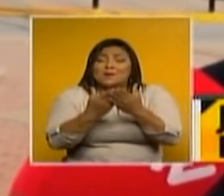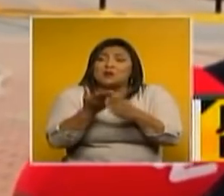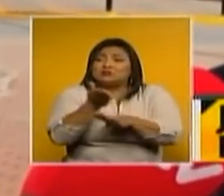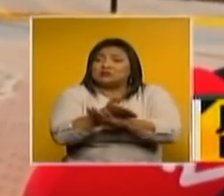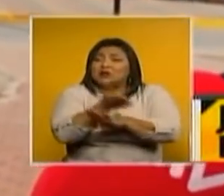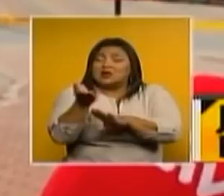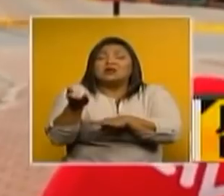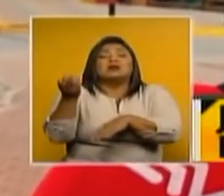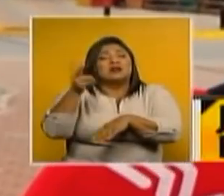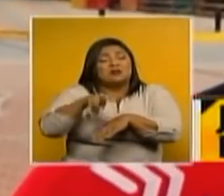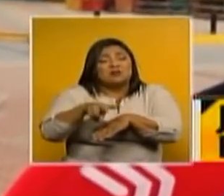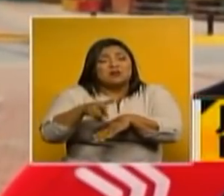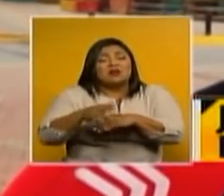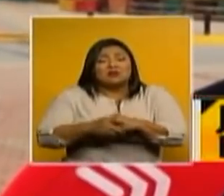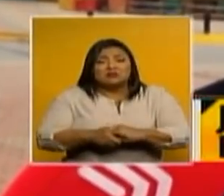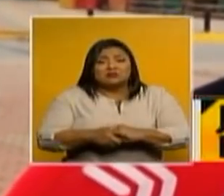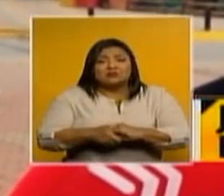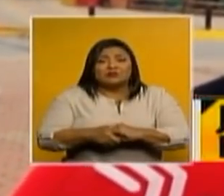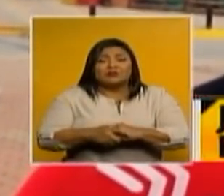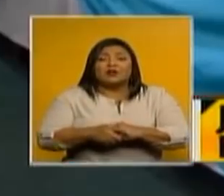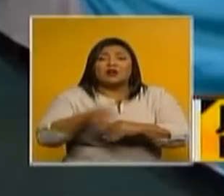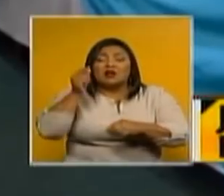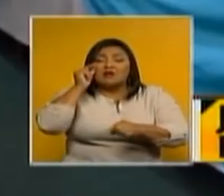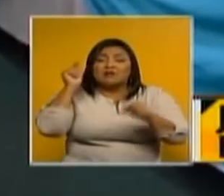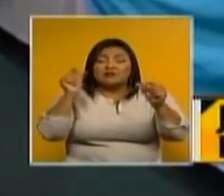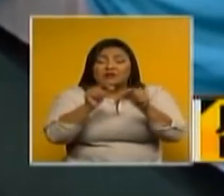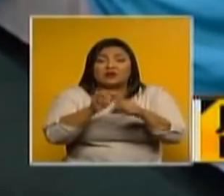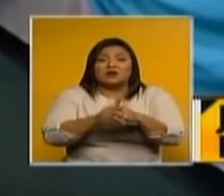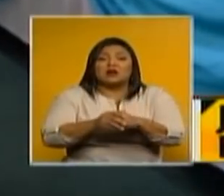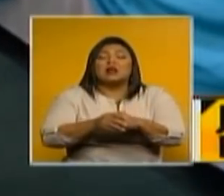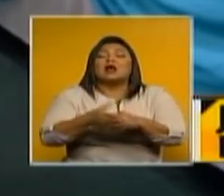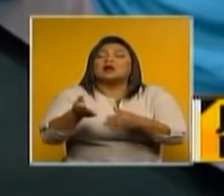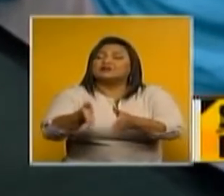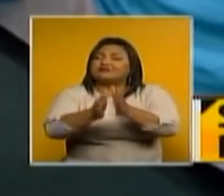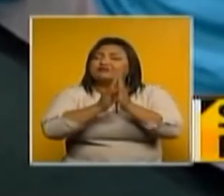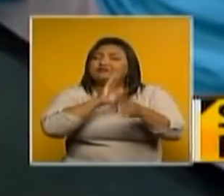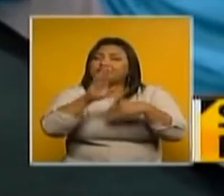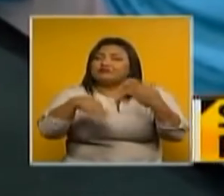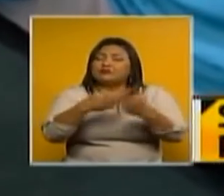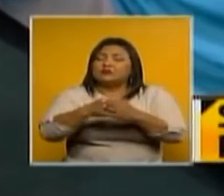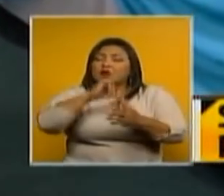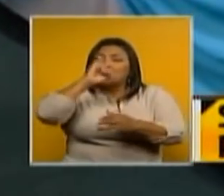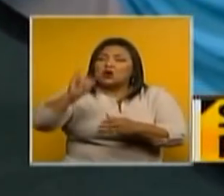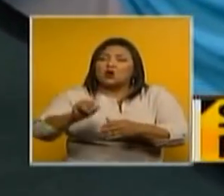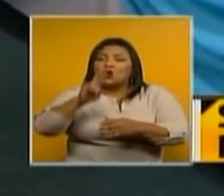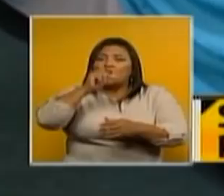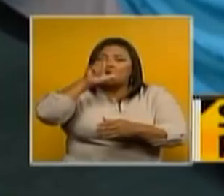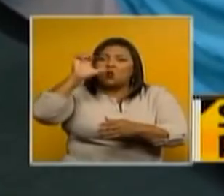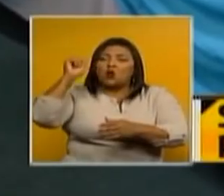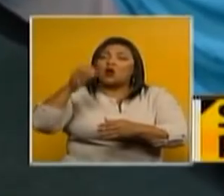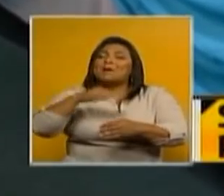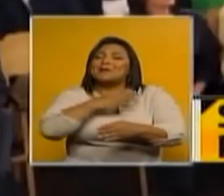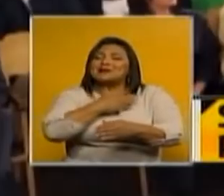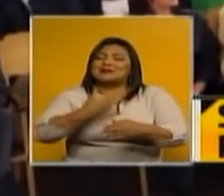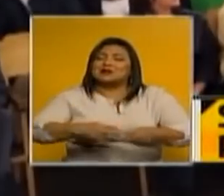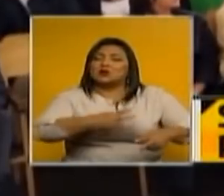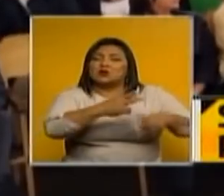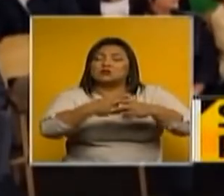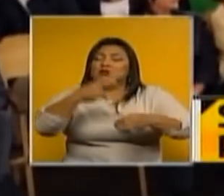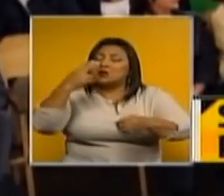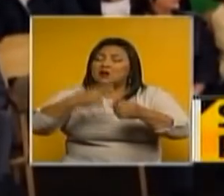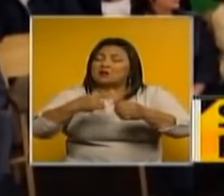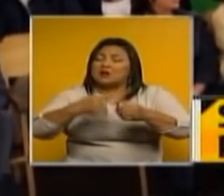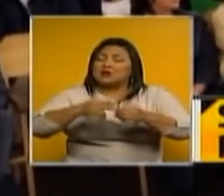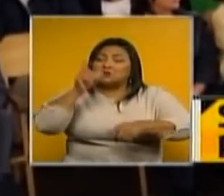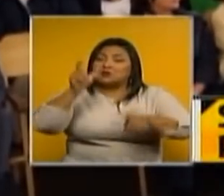estaba también el fiscal. Ante las peticiones, Julio César Trujillo, presidente del Consejo de Participación Ciudadana,